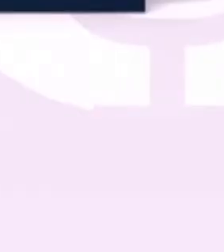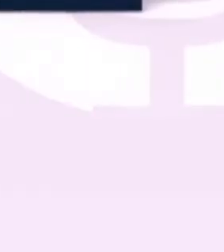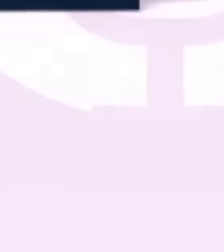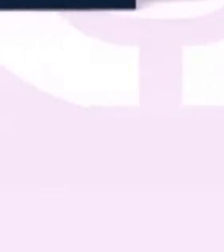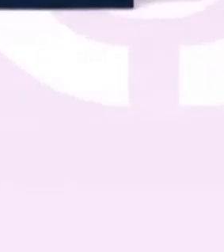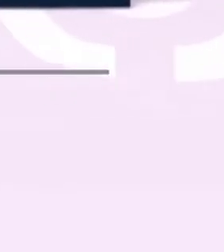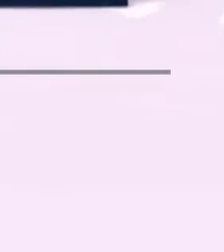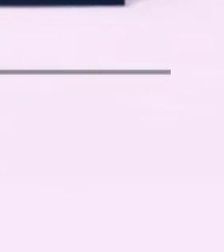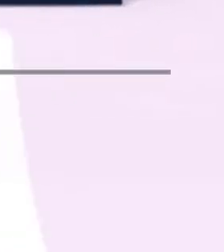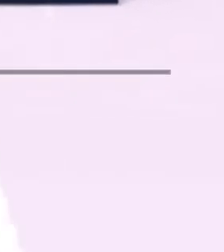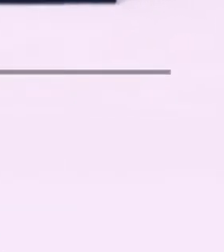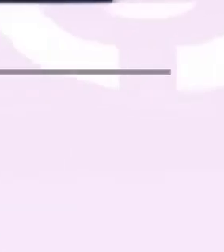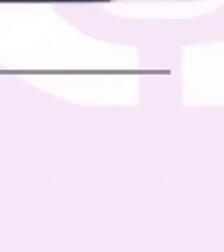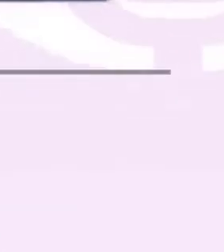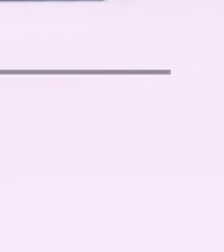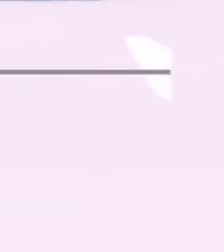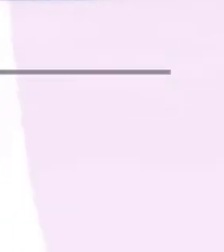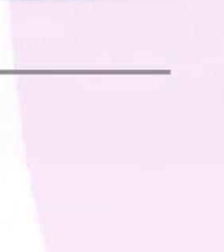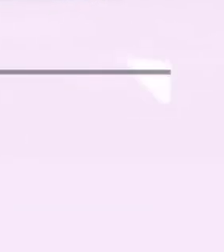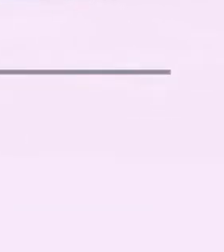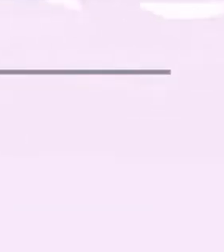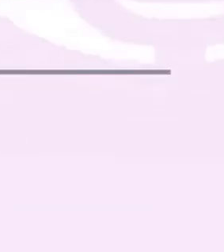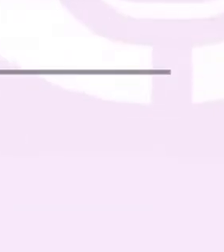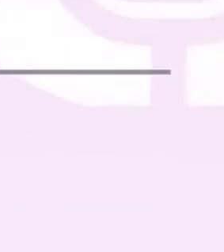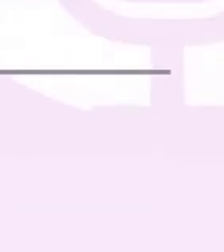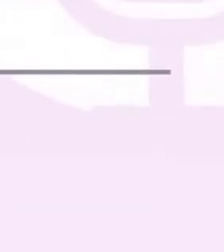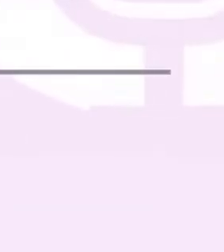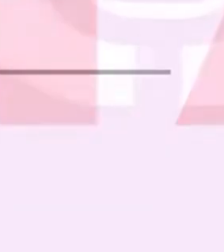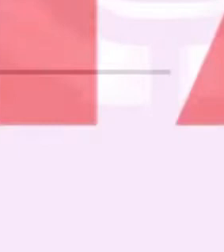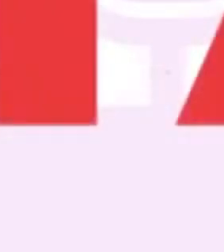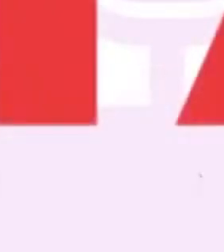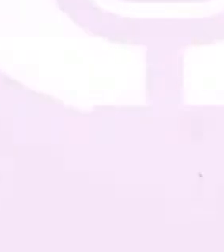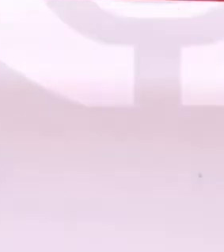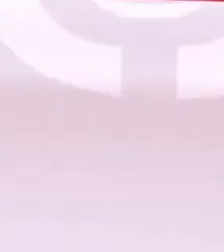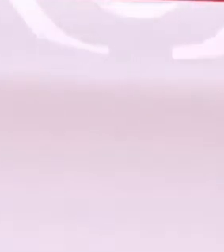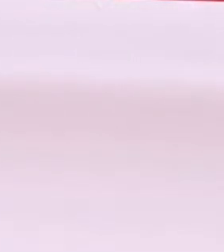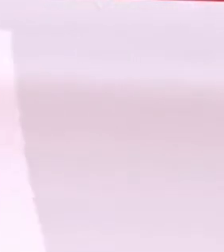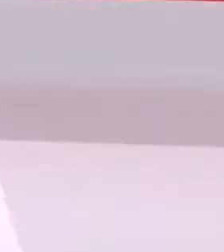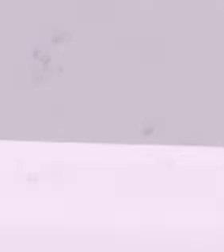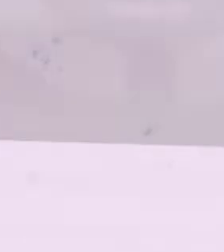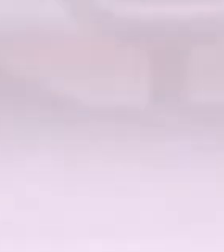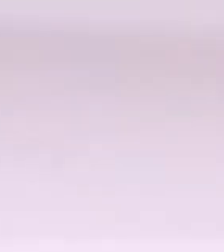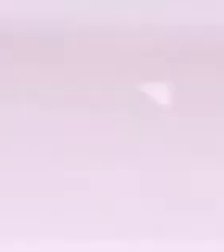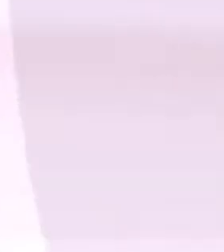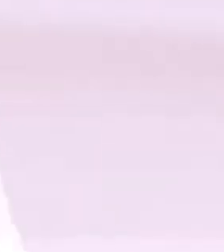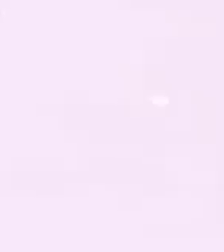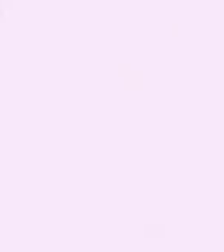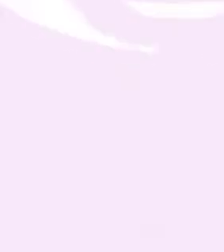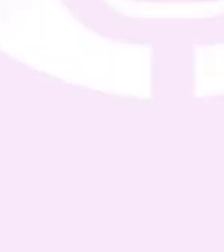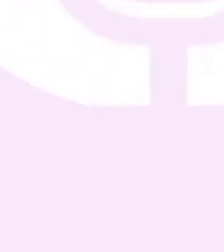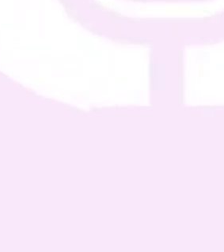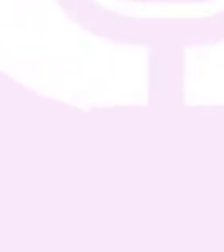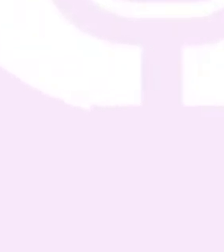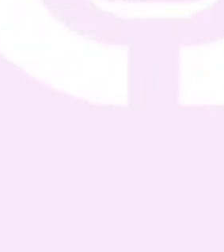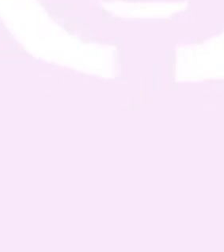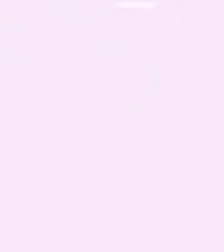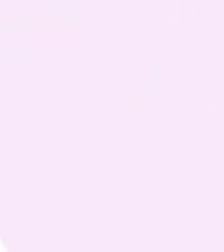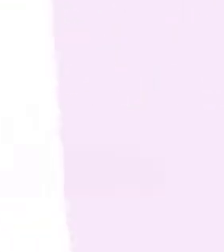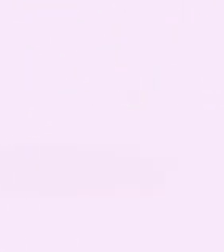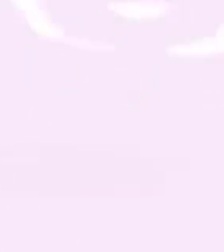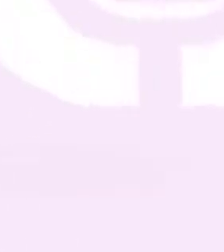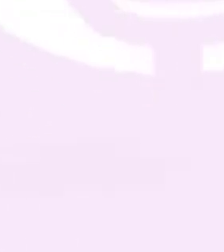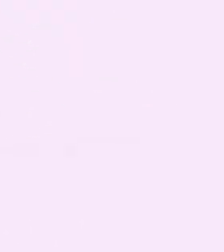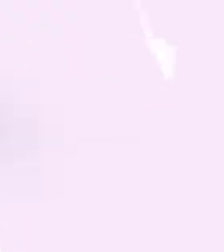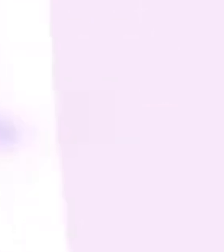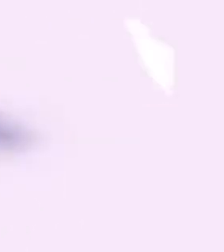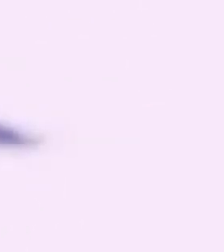Otavalo Informa, un espacio para fortalecer el autoestima, la identidad y la cultura de